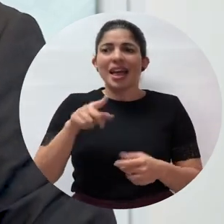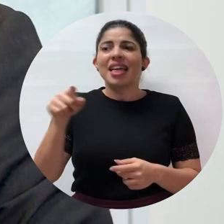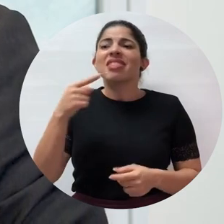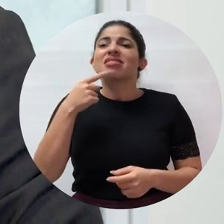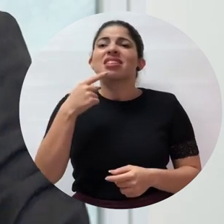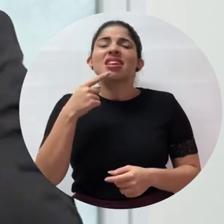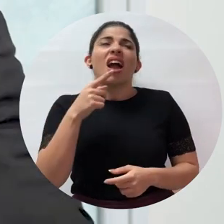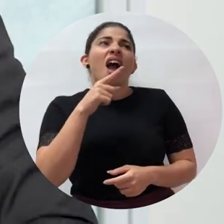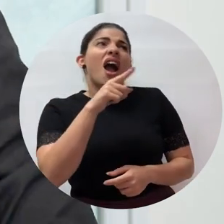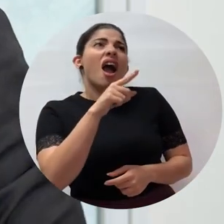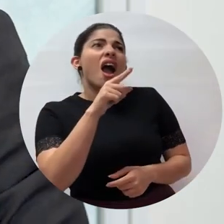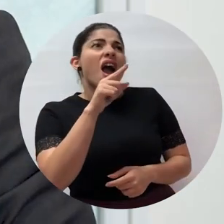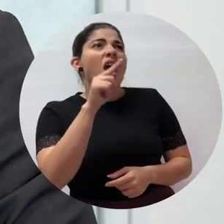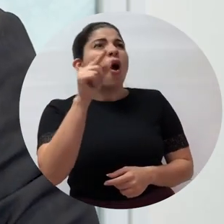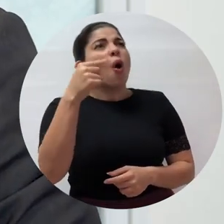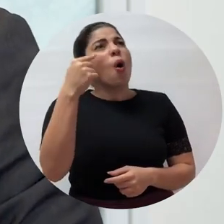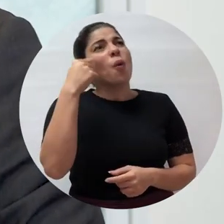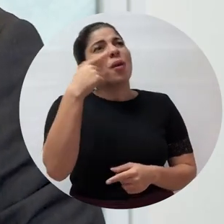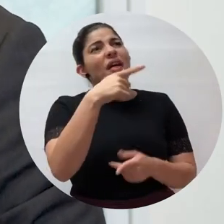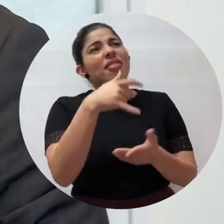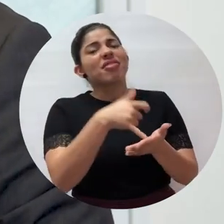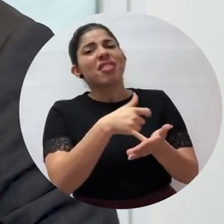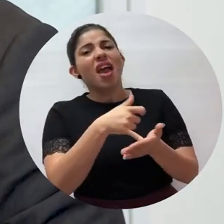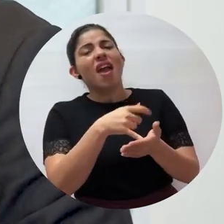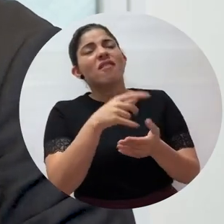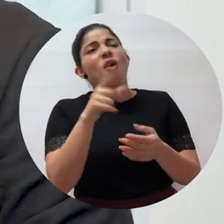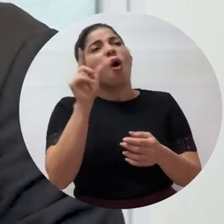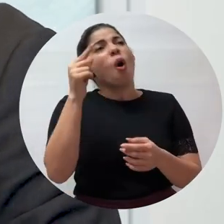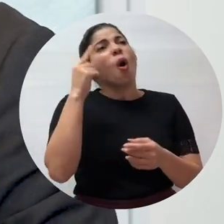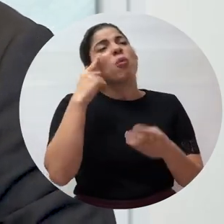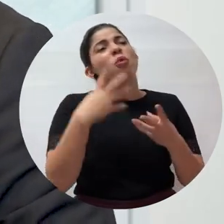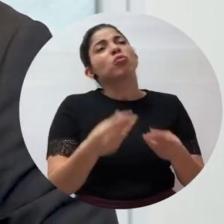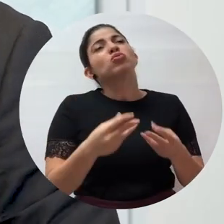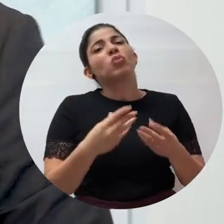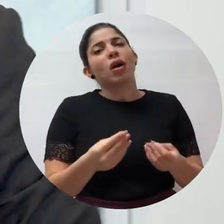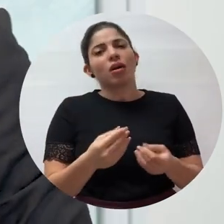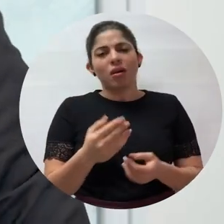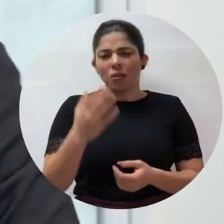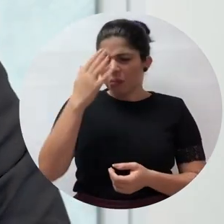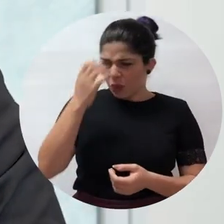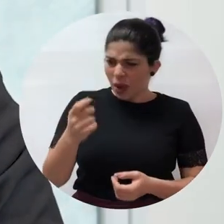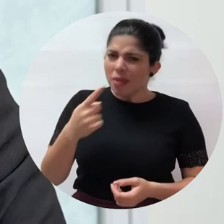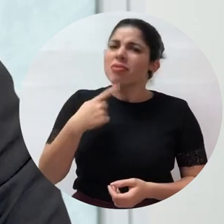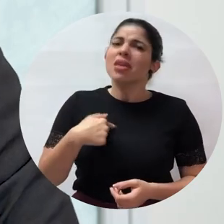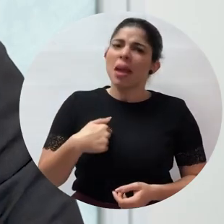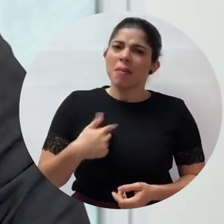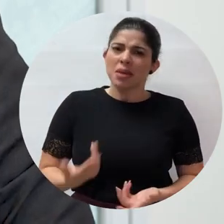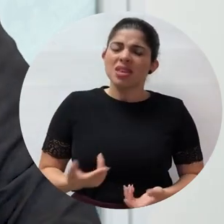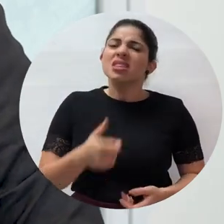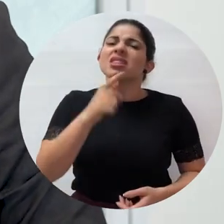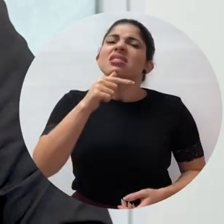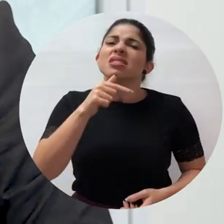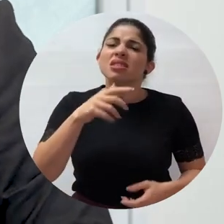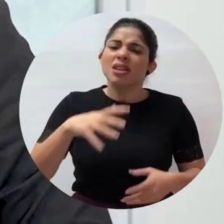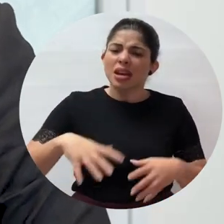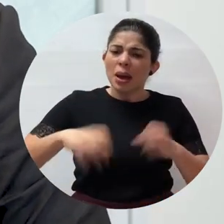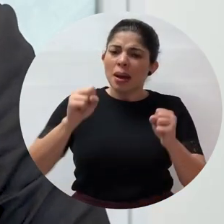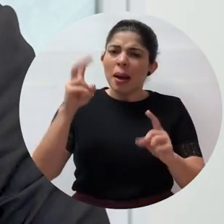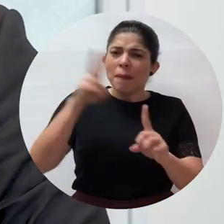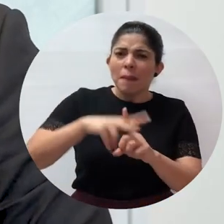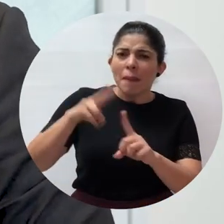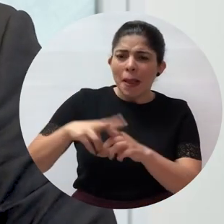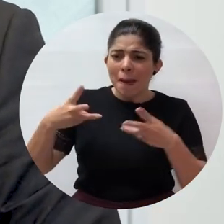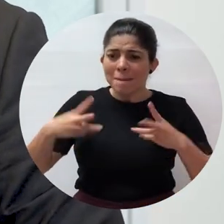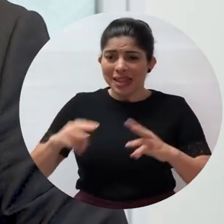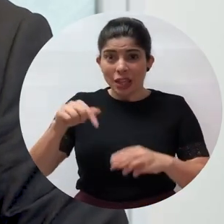digan que este gobierno ha sido débil o blando. Porque díganme a mí, ¿quién ha adoptado